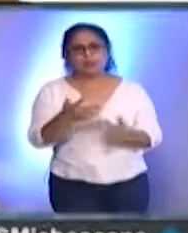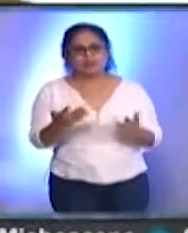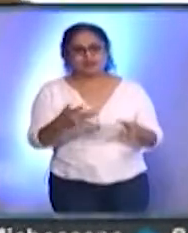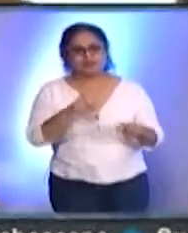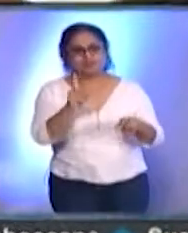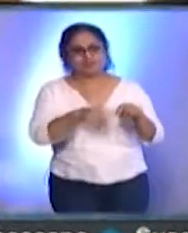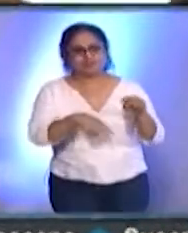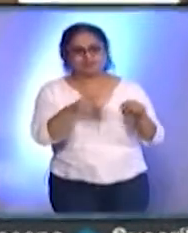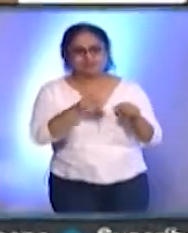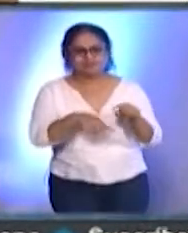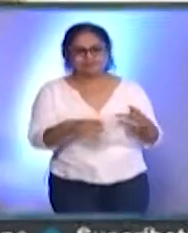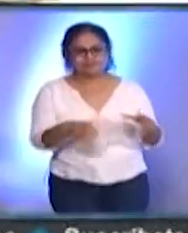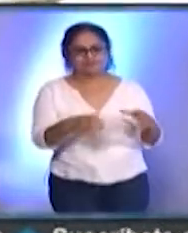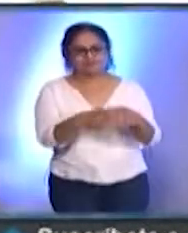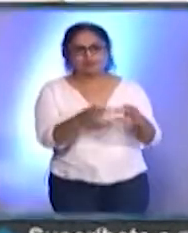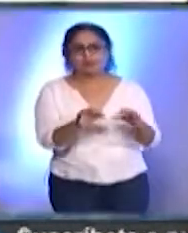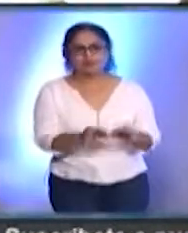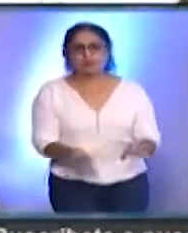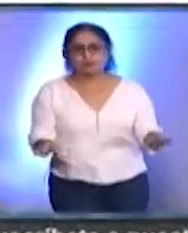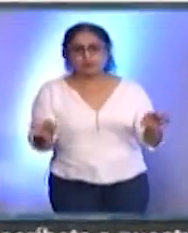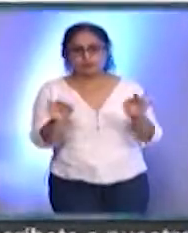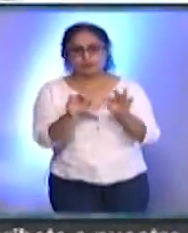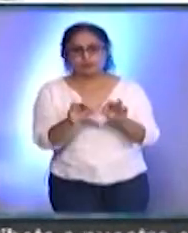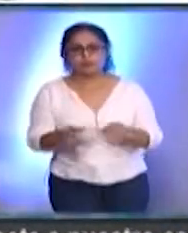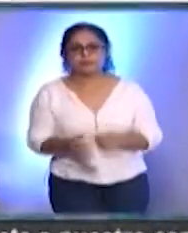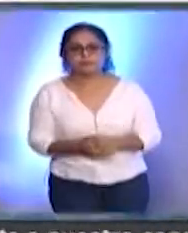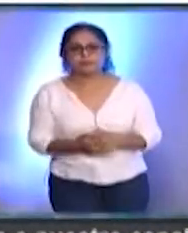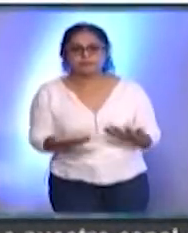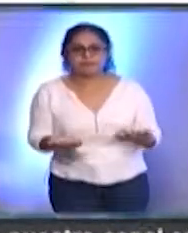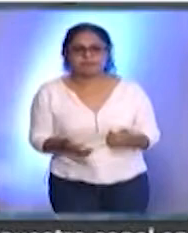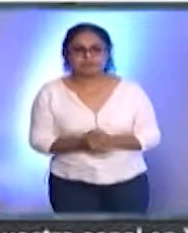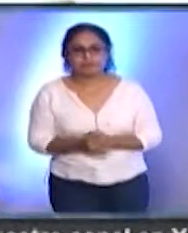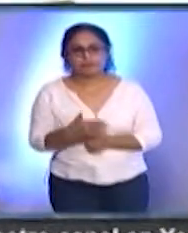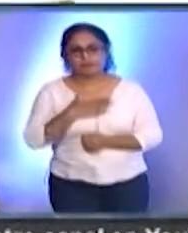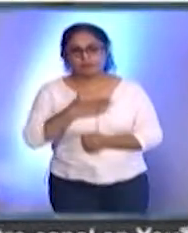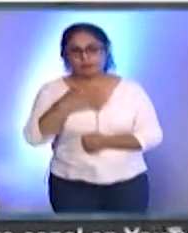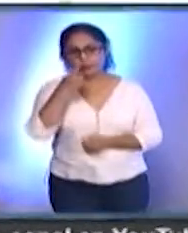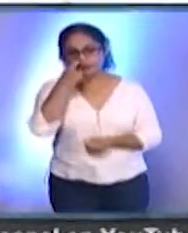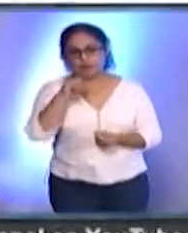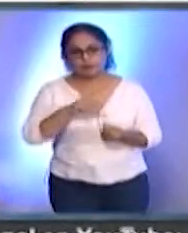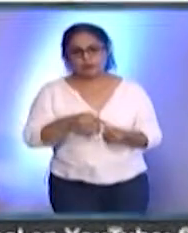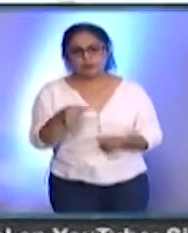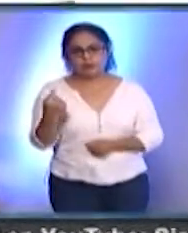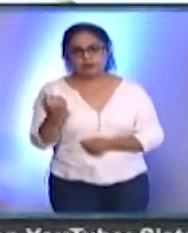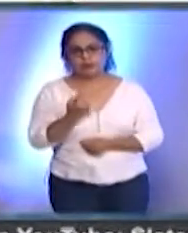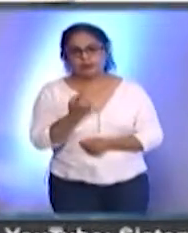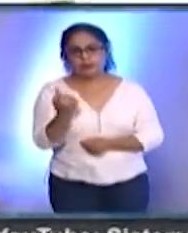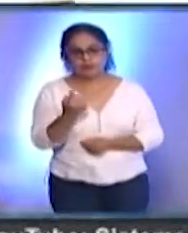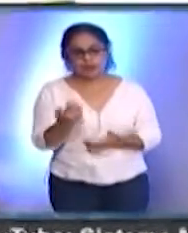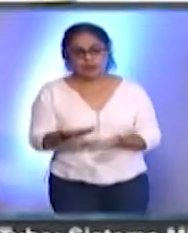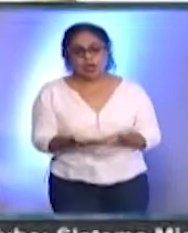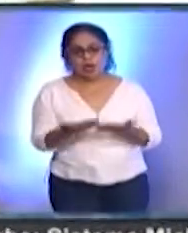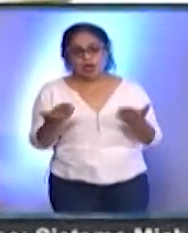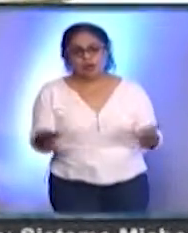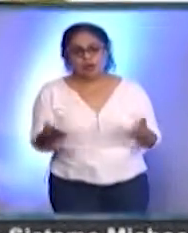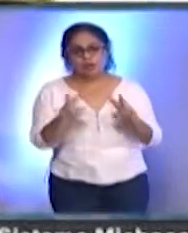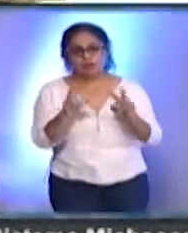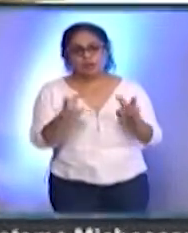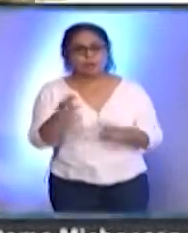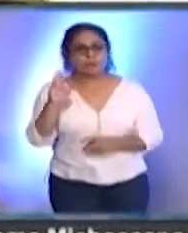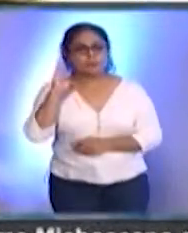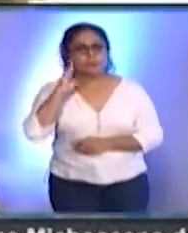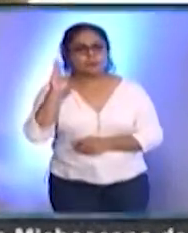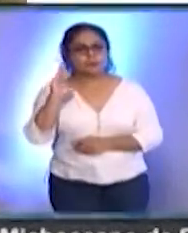precedentes jurisprudenciales muy importantes. Y bueno, yo creo que en el contexto actual Michoacán se ha convertido en